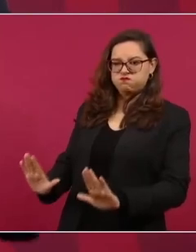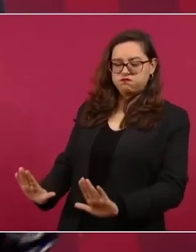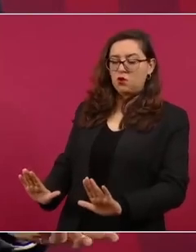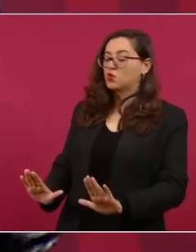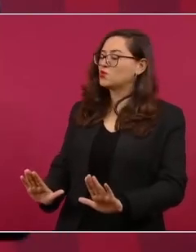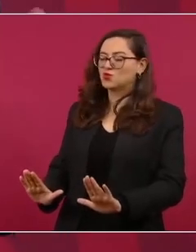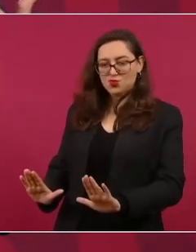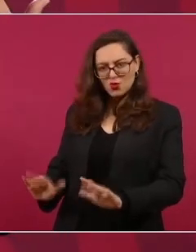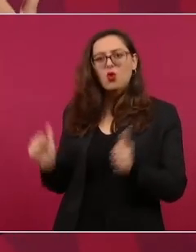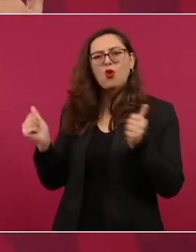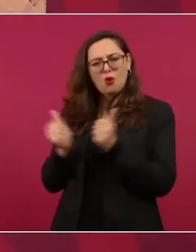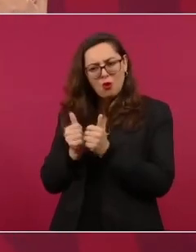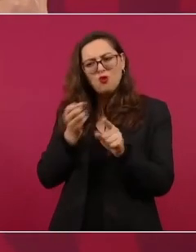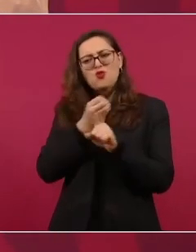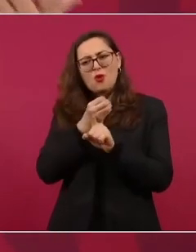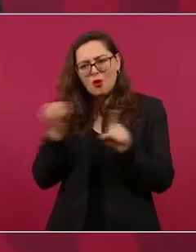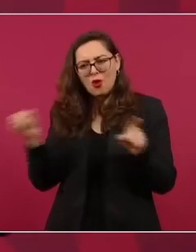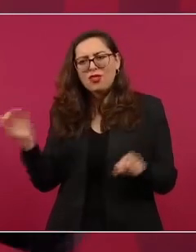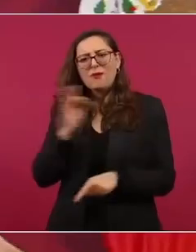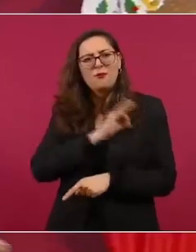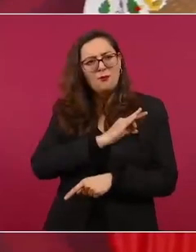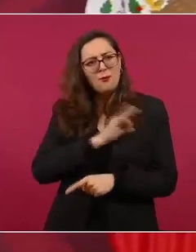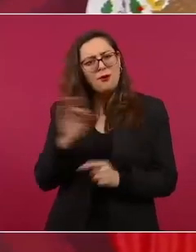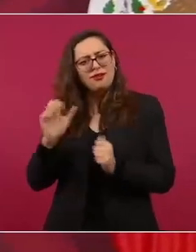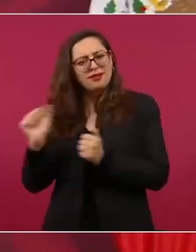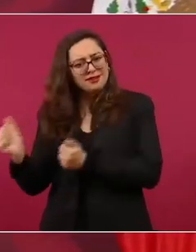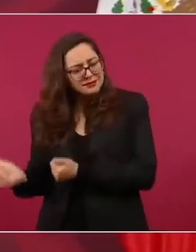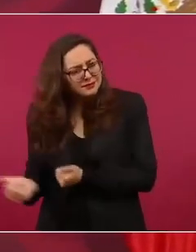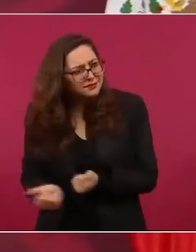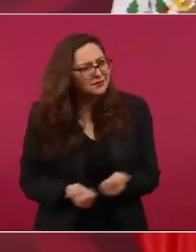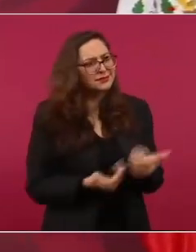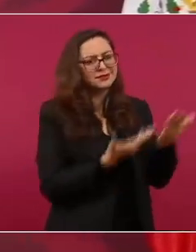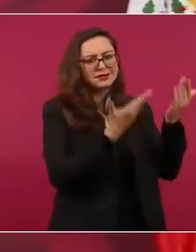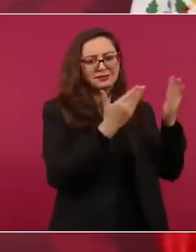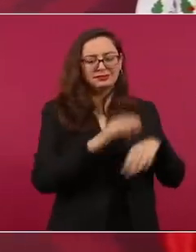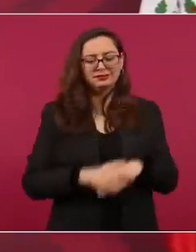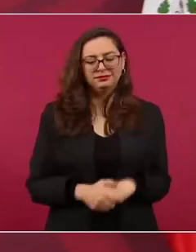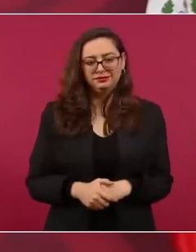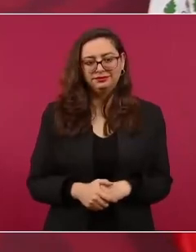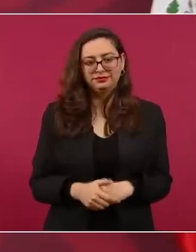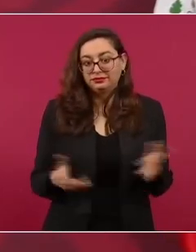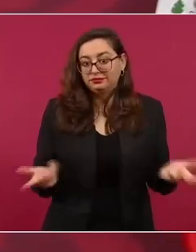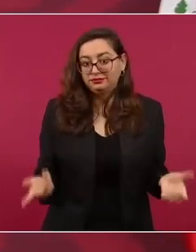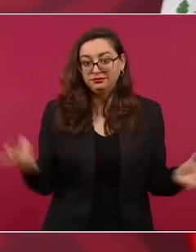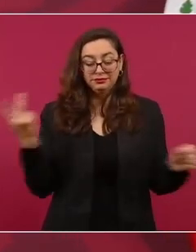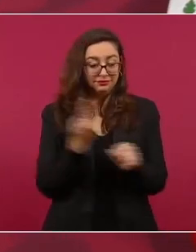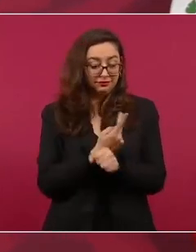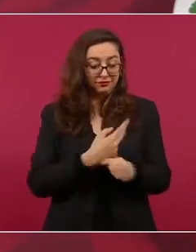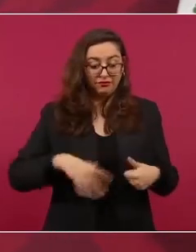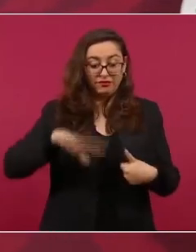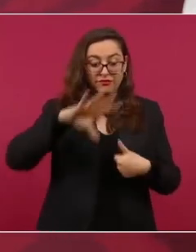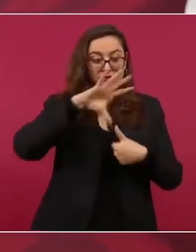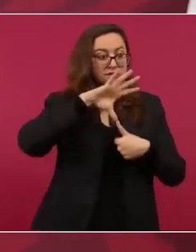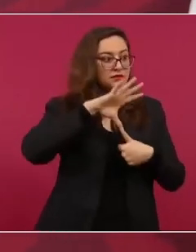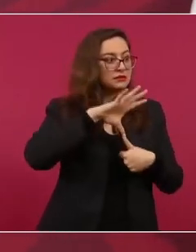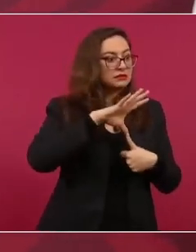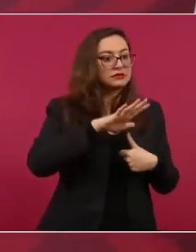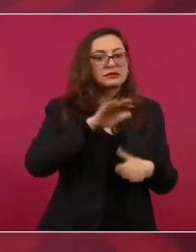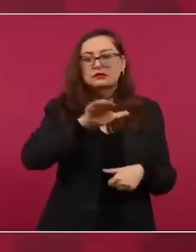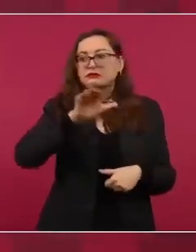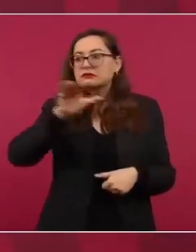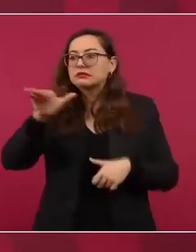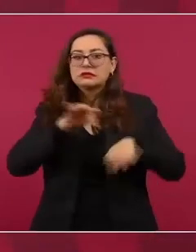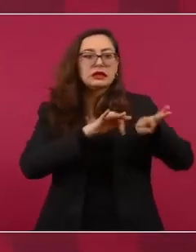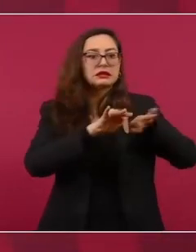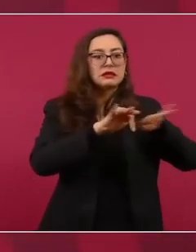sino también cómo va a haber crecimiento en América del Norte si no hay fuerza de trabajo.